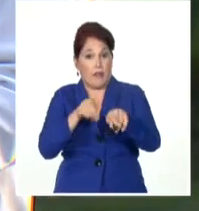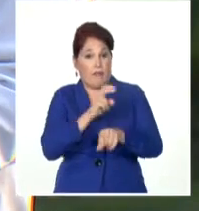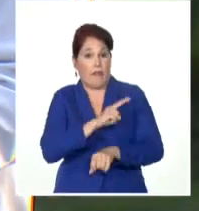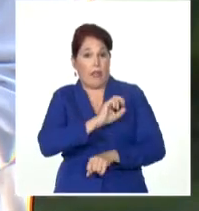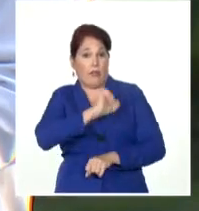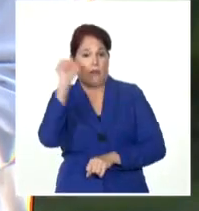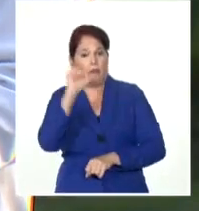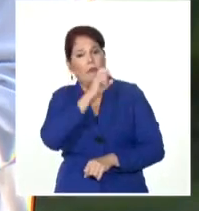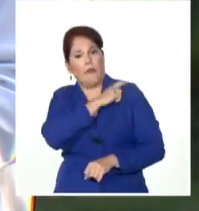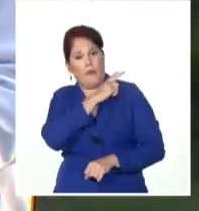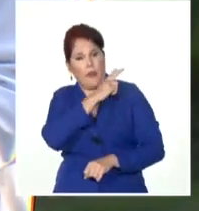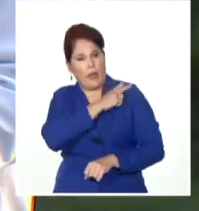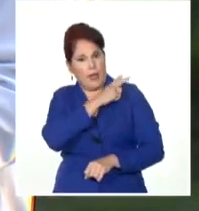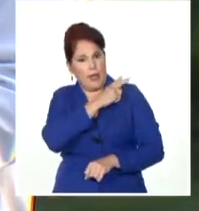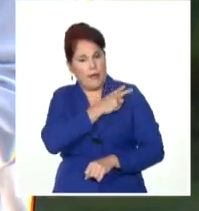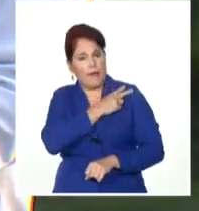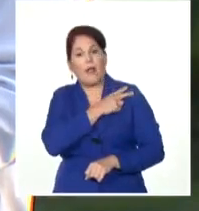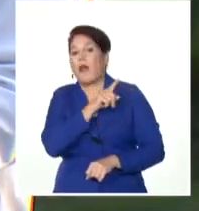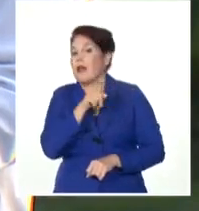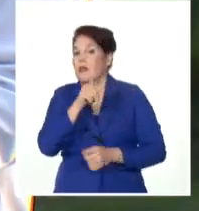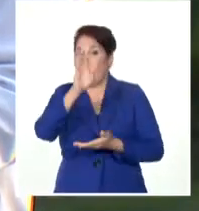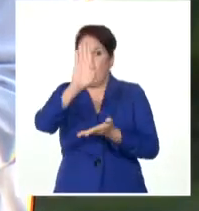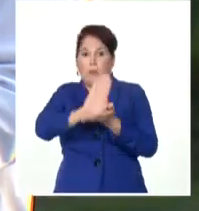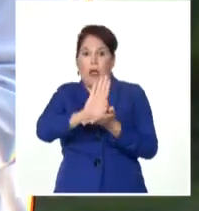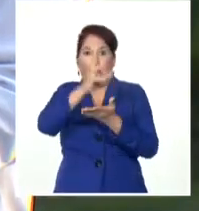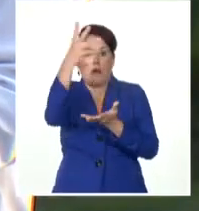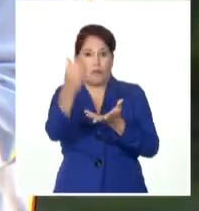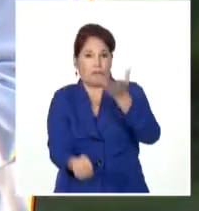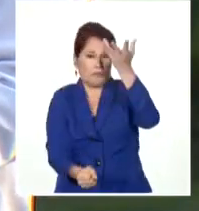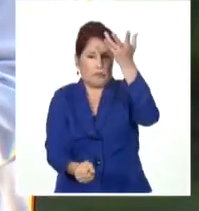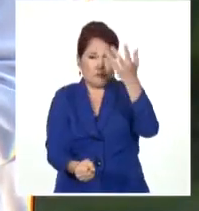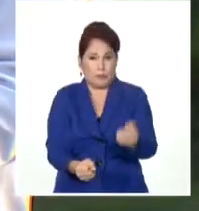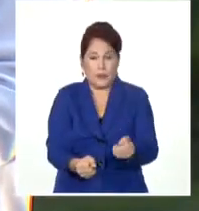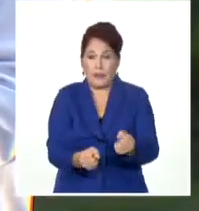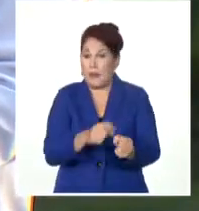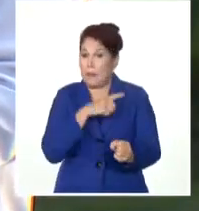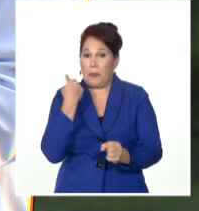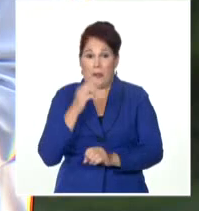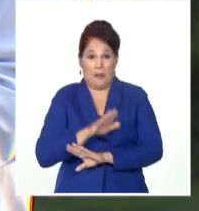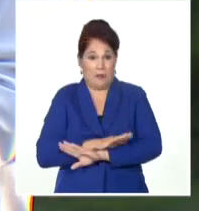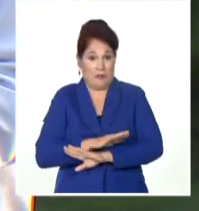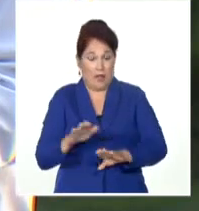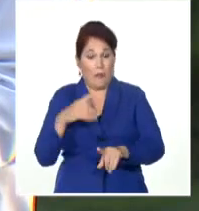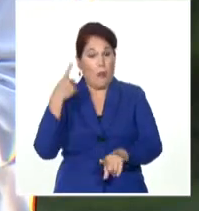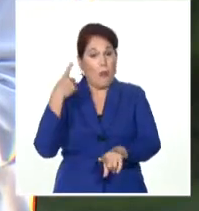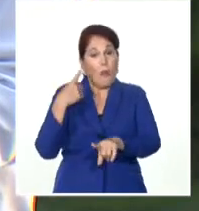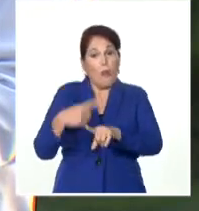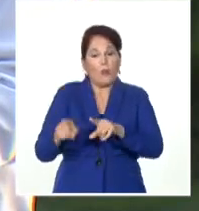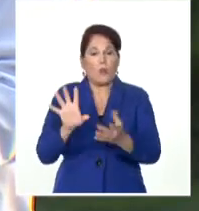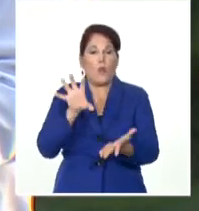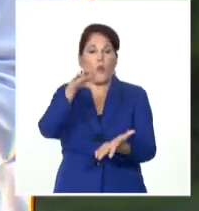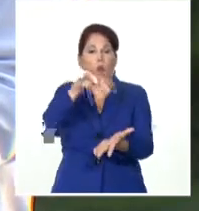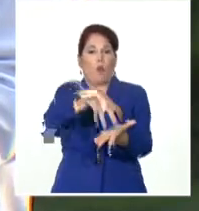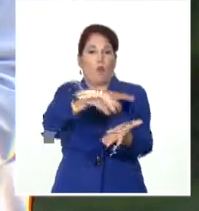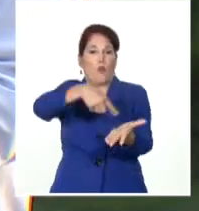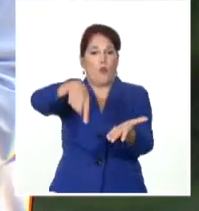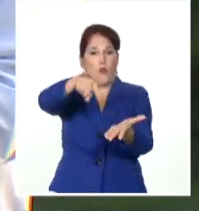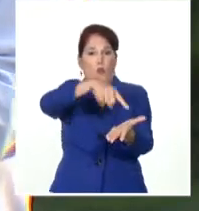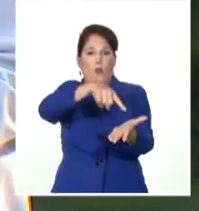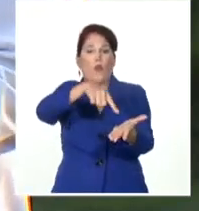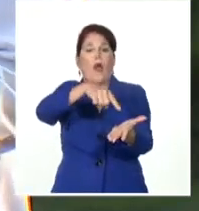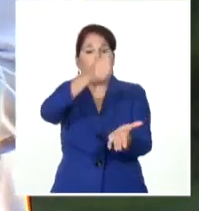victoriosos jefes arrojaban al suelo los estandartes de los ejércitos derrotados, así como del recinto que sirvió de escenario a